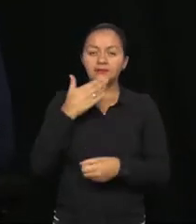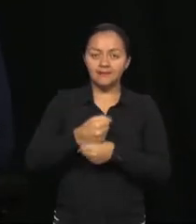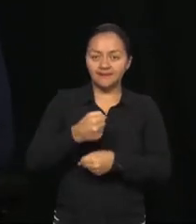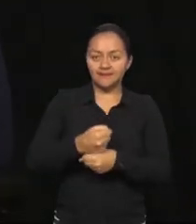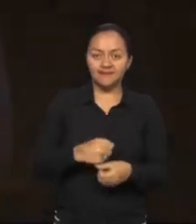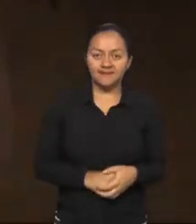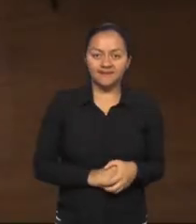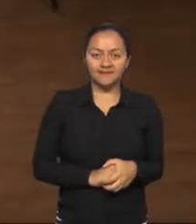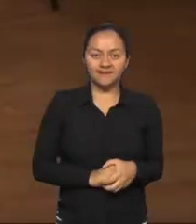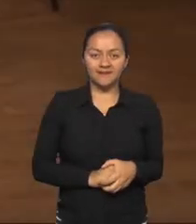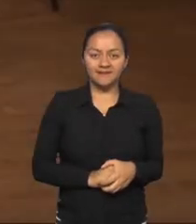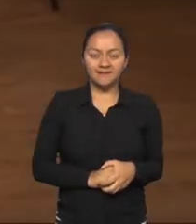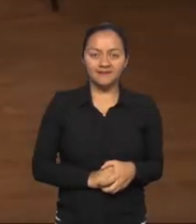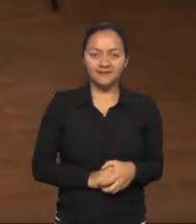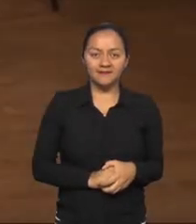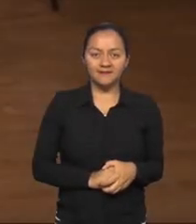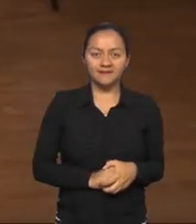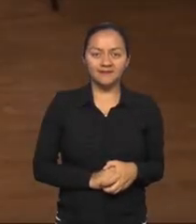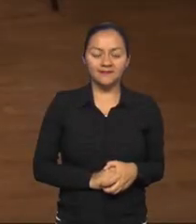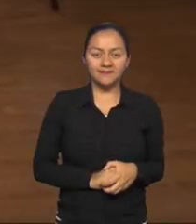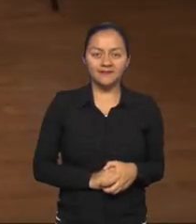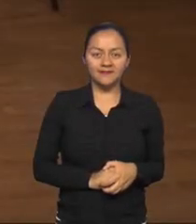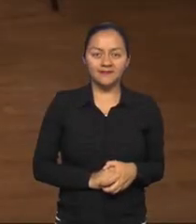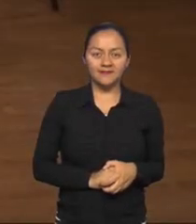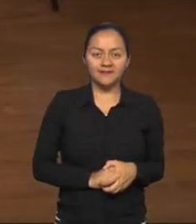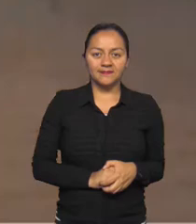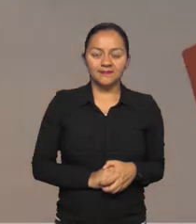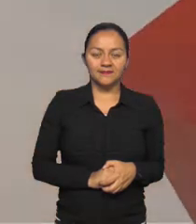interesante. Gracias, Gaby.